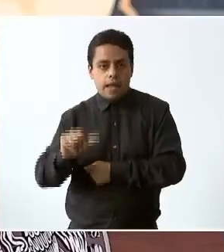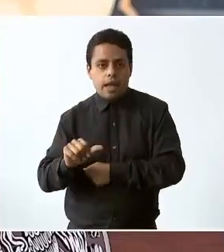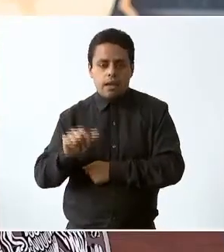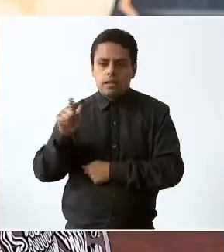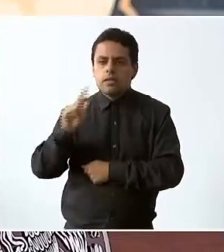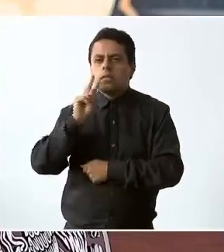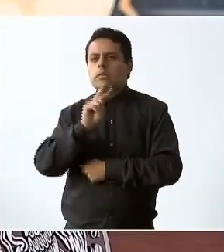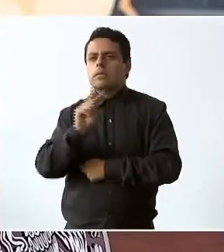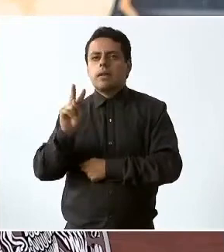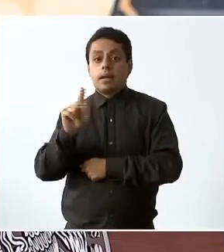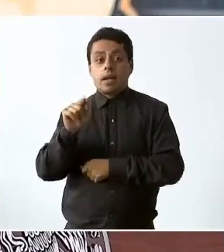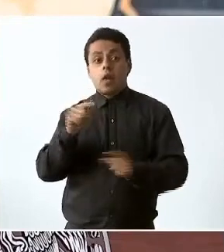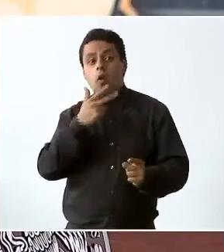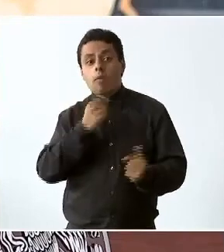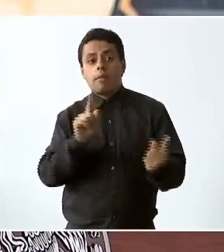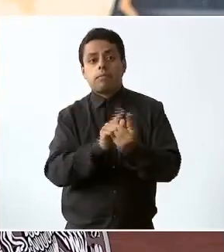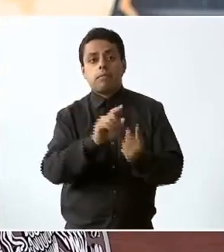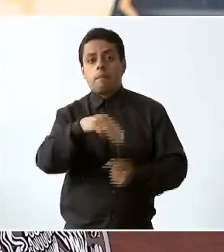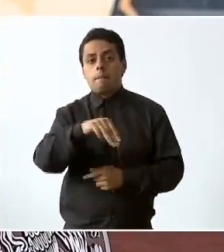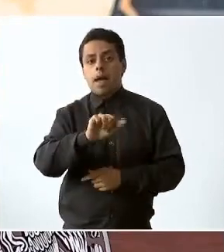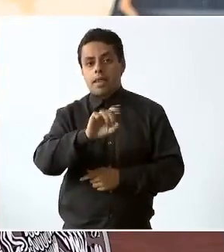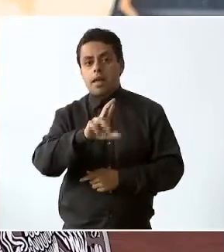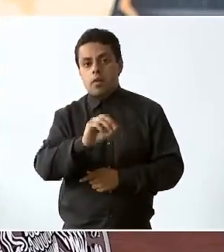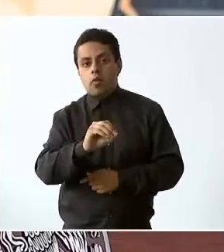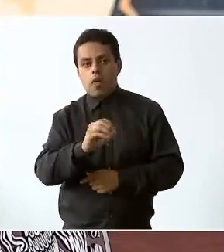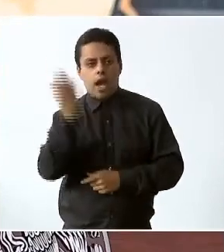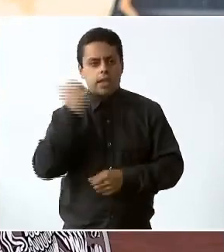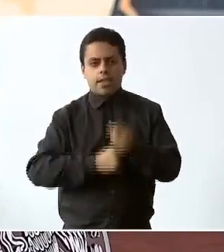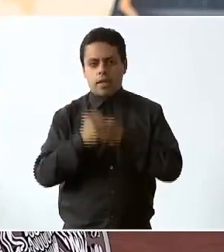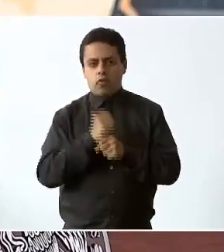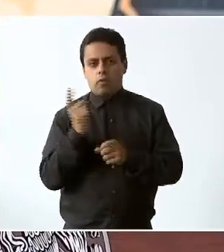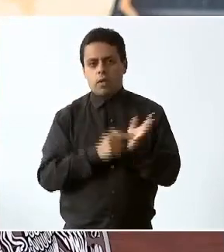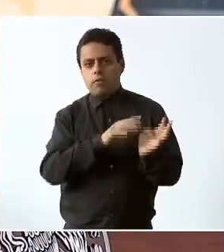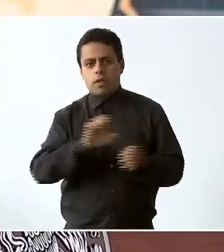conoció a Madero en 1910.